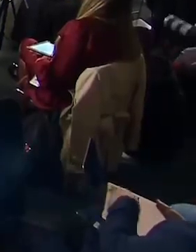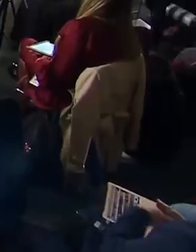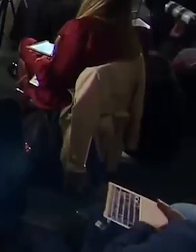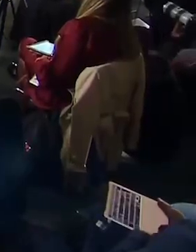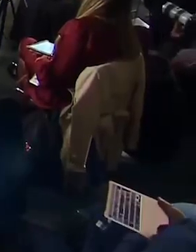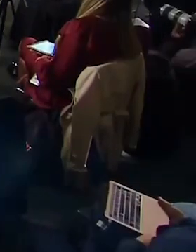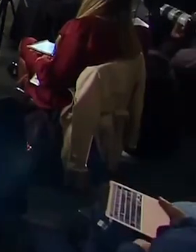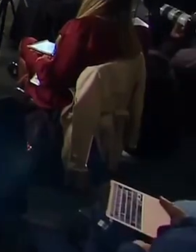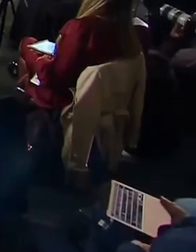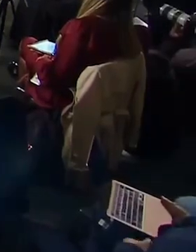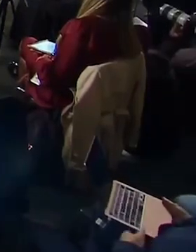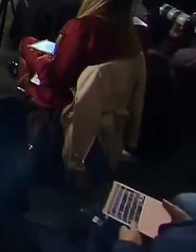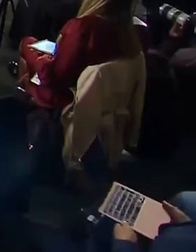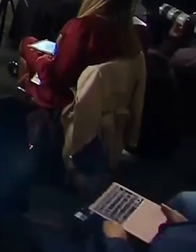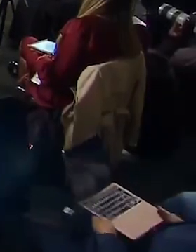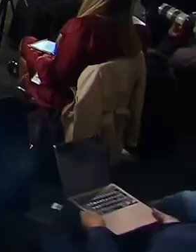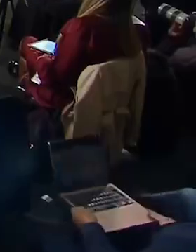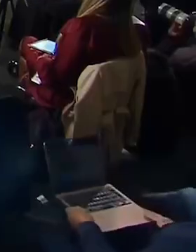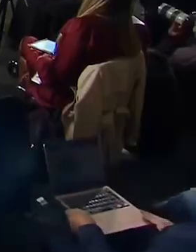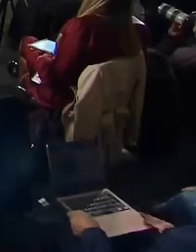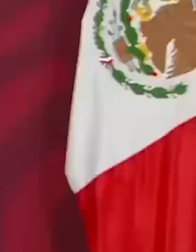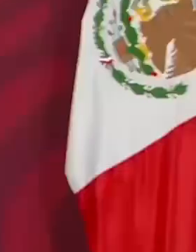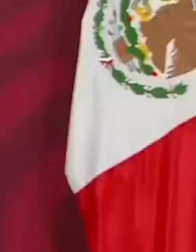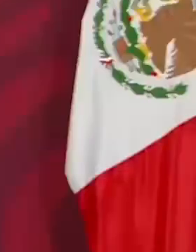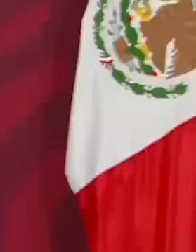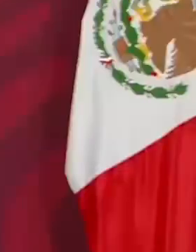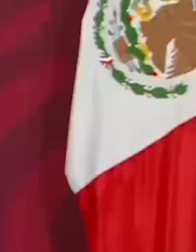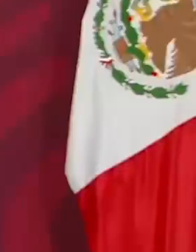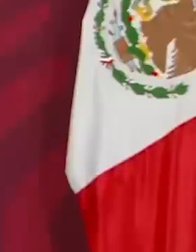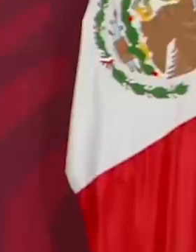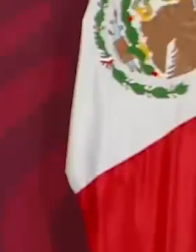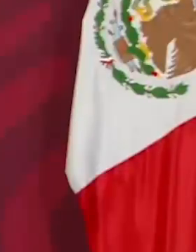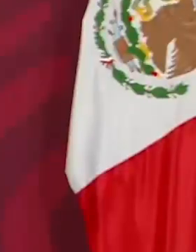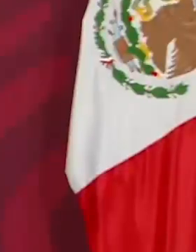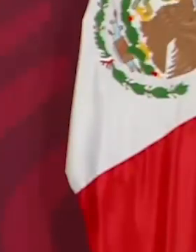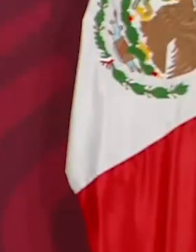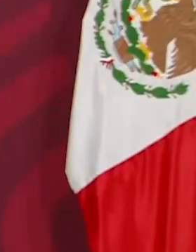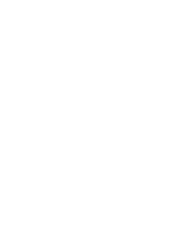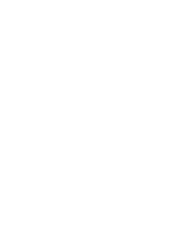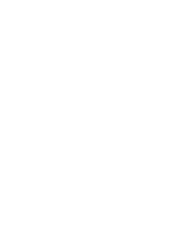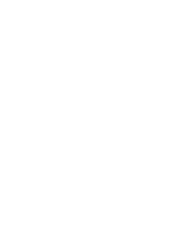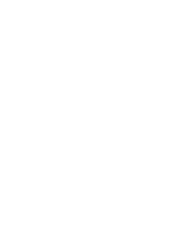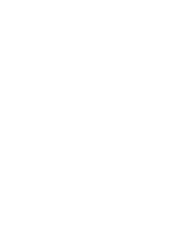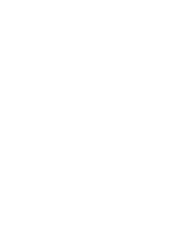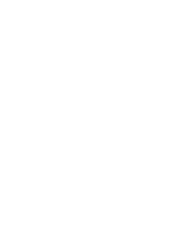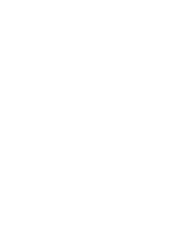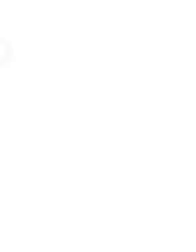estarlo denunciando y hay que buscar que esto cambie.